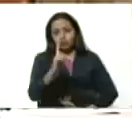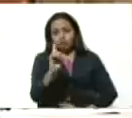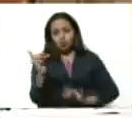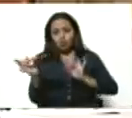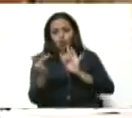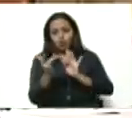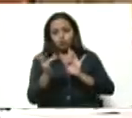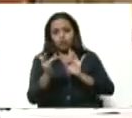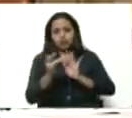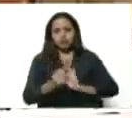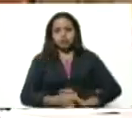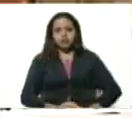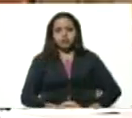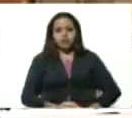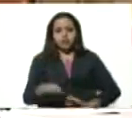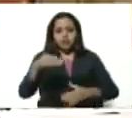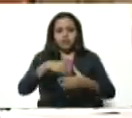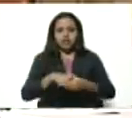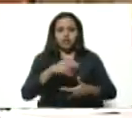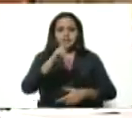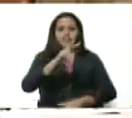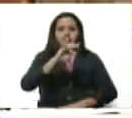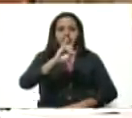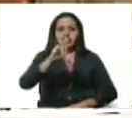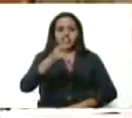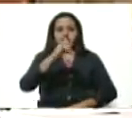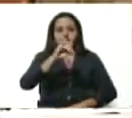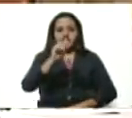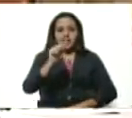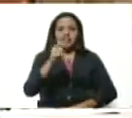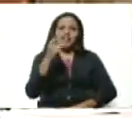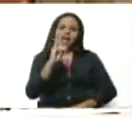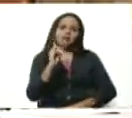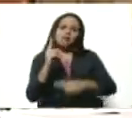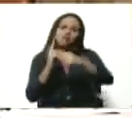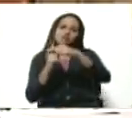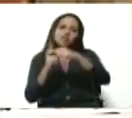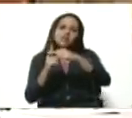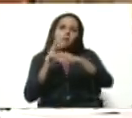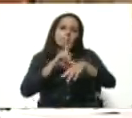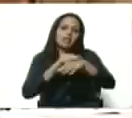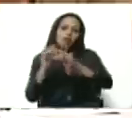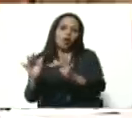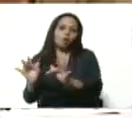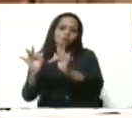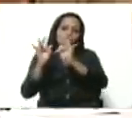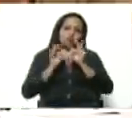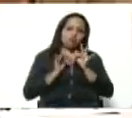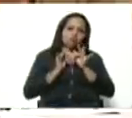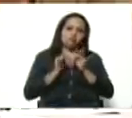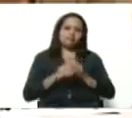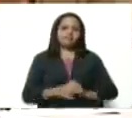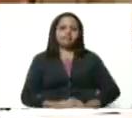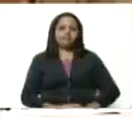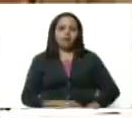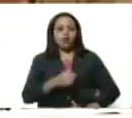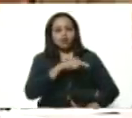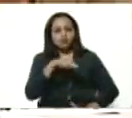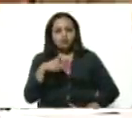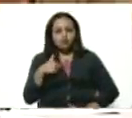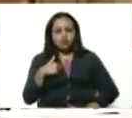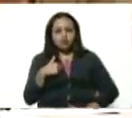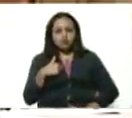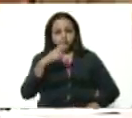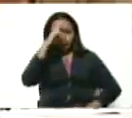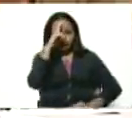de el vigía que era un caso positivo por covite 19 nuestro reconocimiento